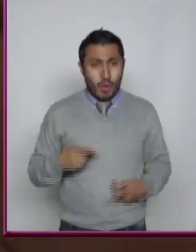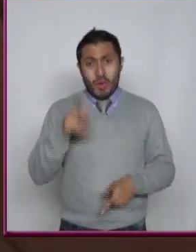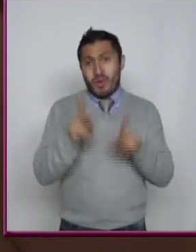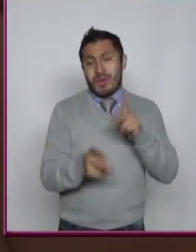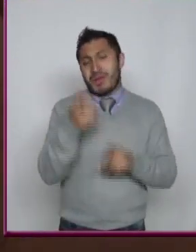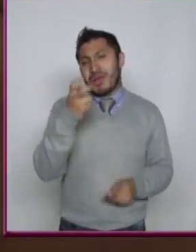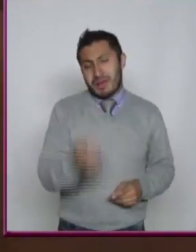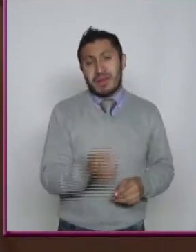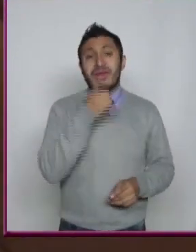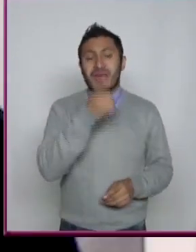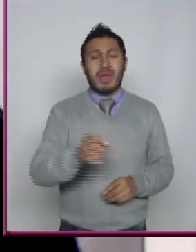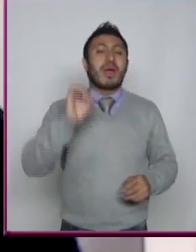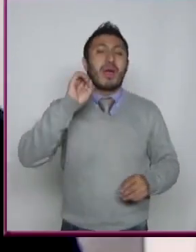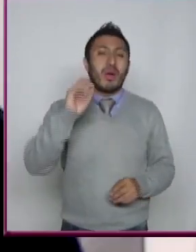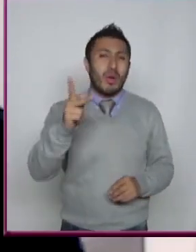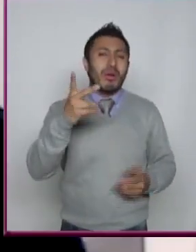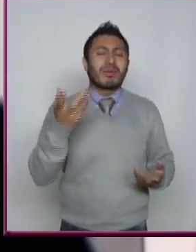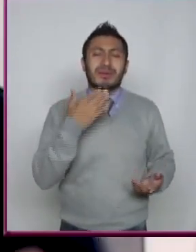Decir, ok,